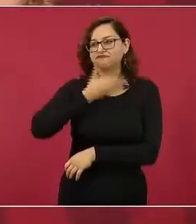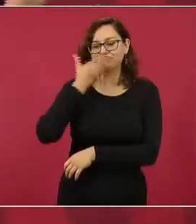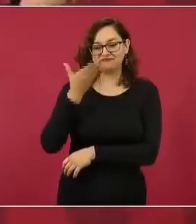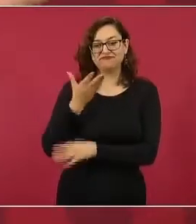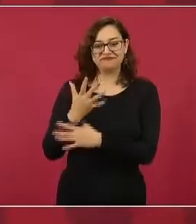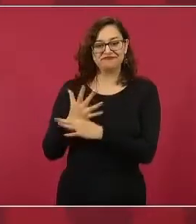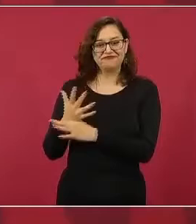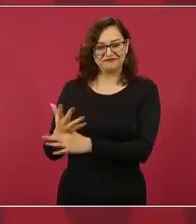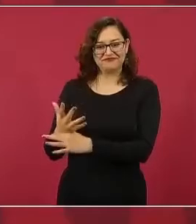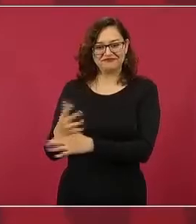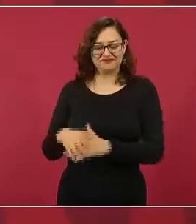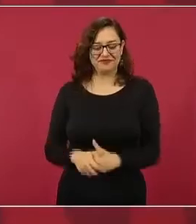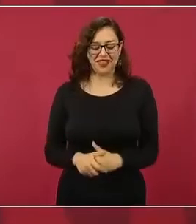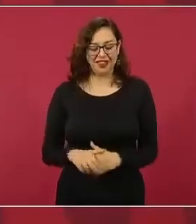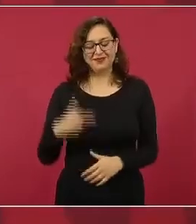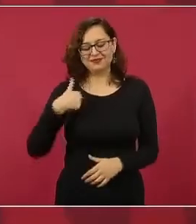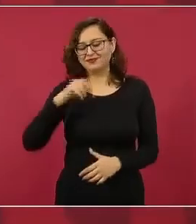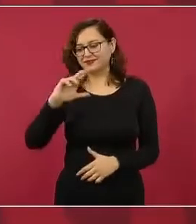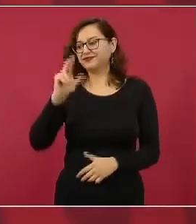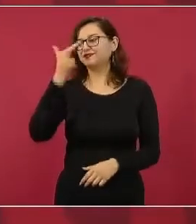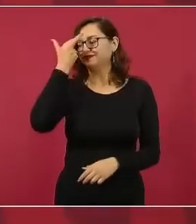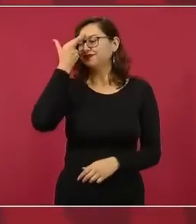y nosotros los jugadores de póker,